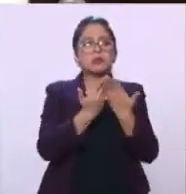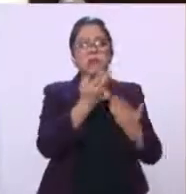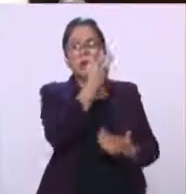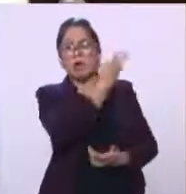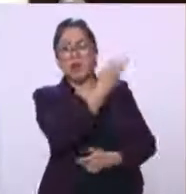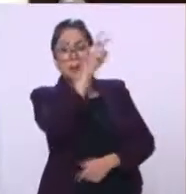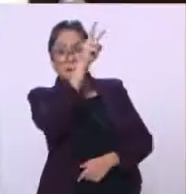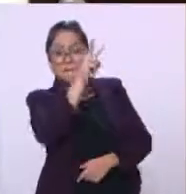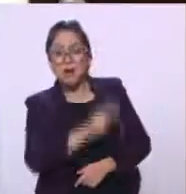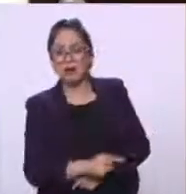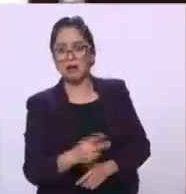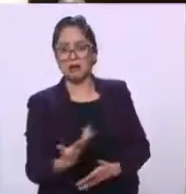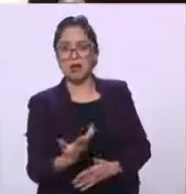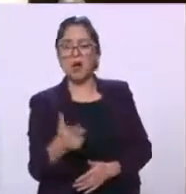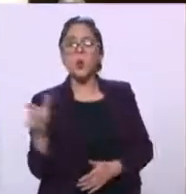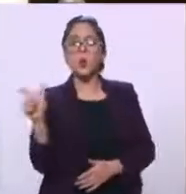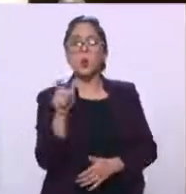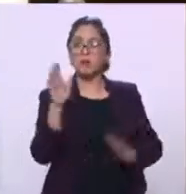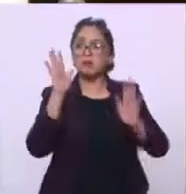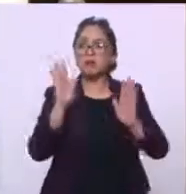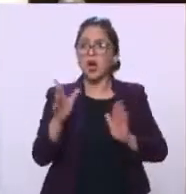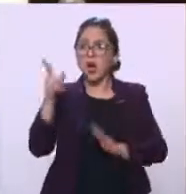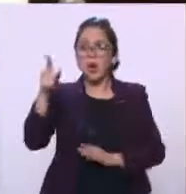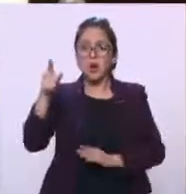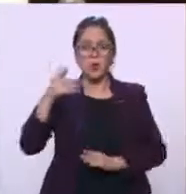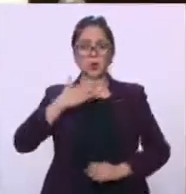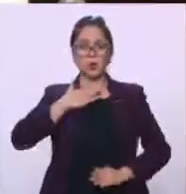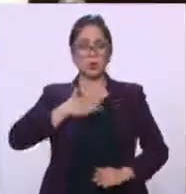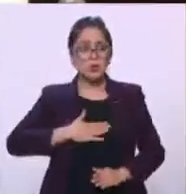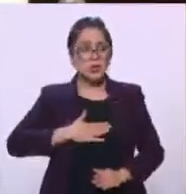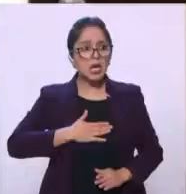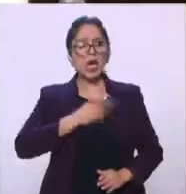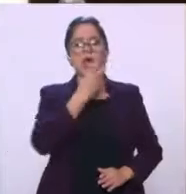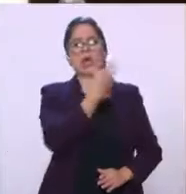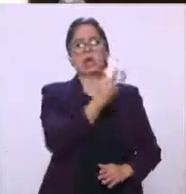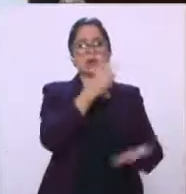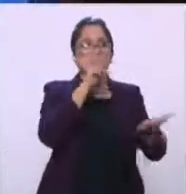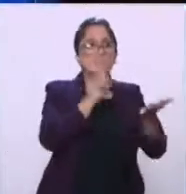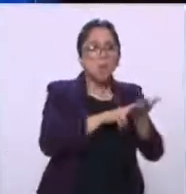esta naturaleza en el tema de justicia pudiera tener validez.